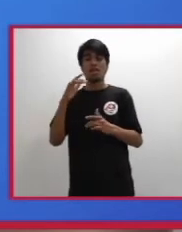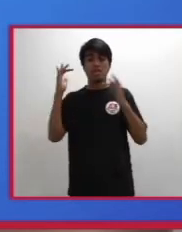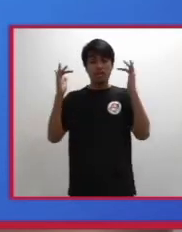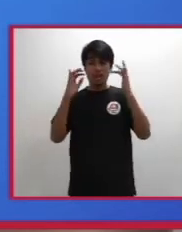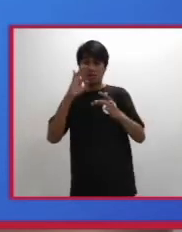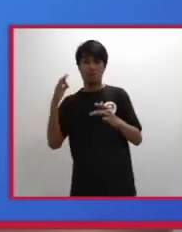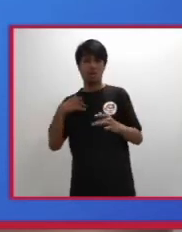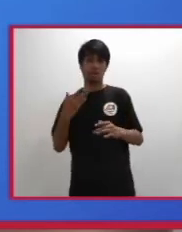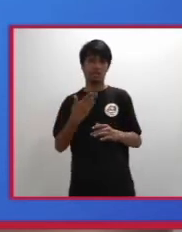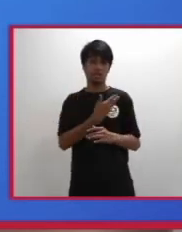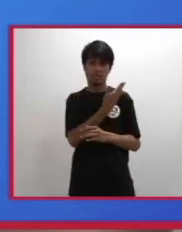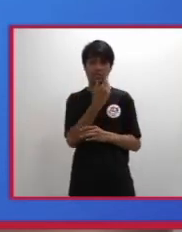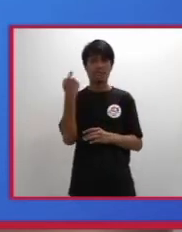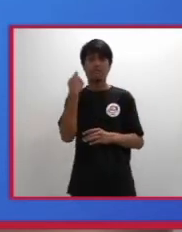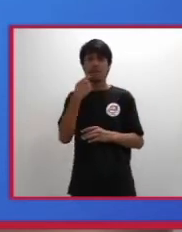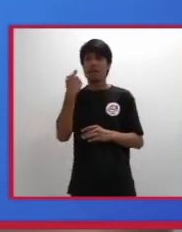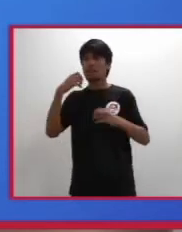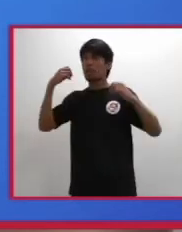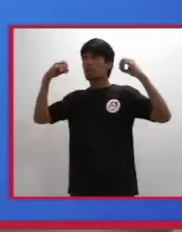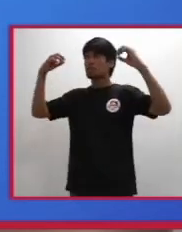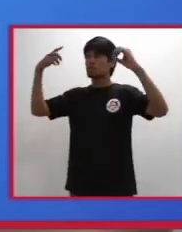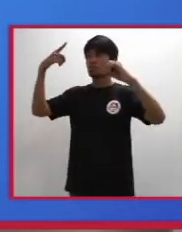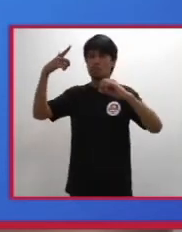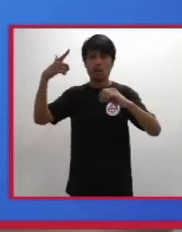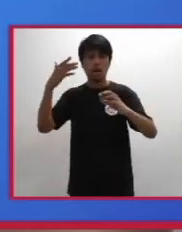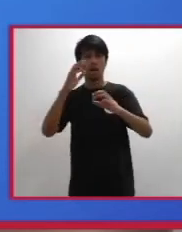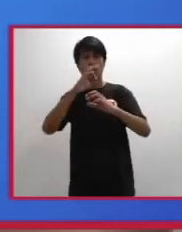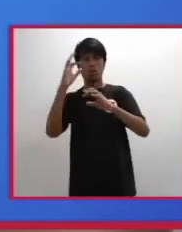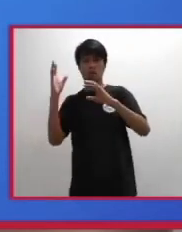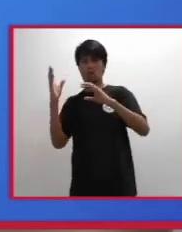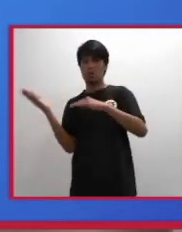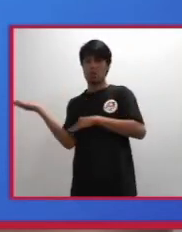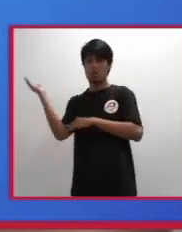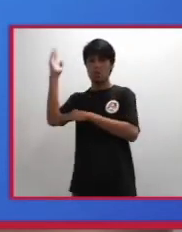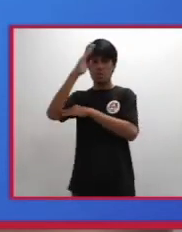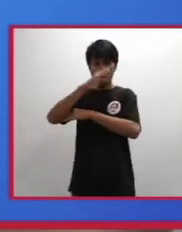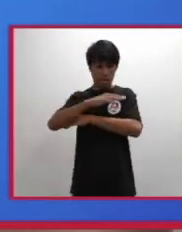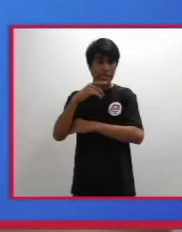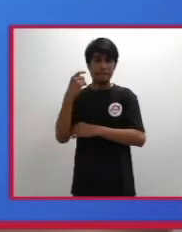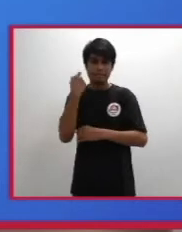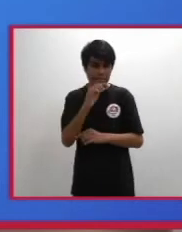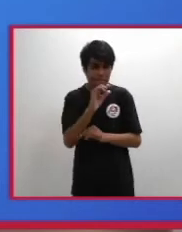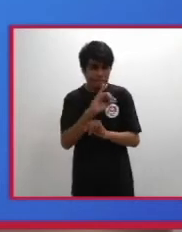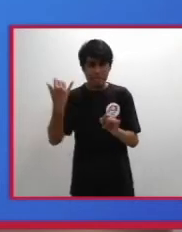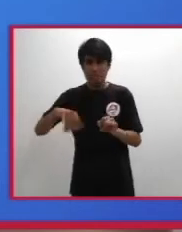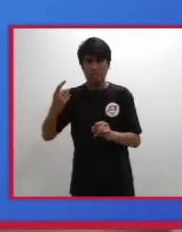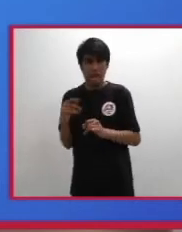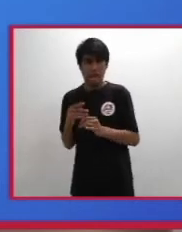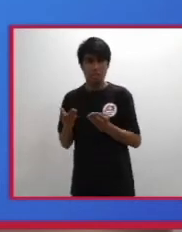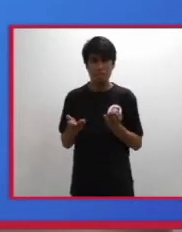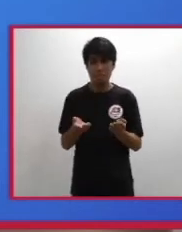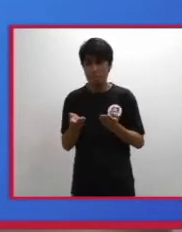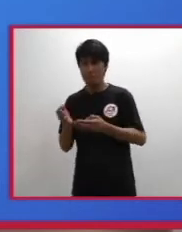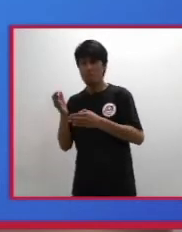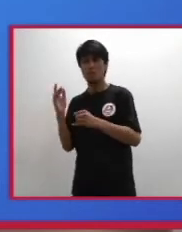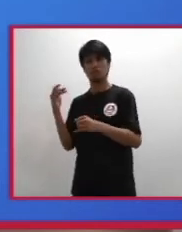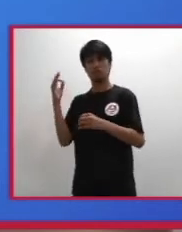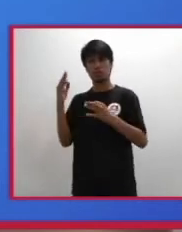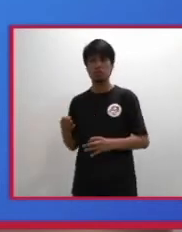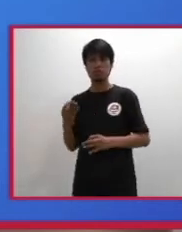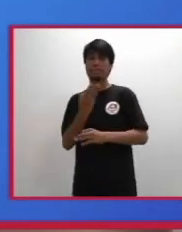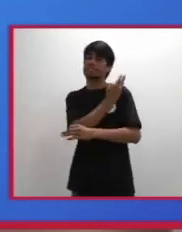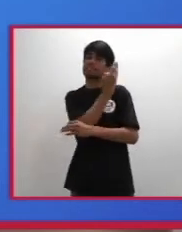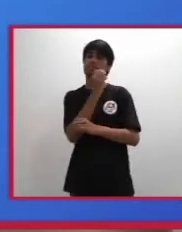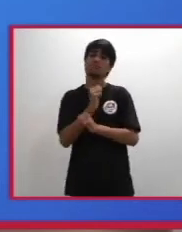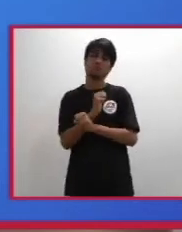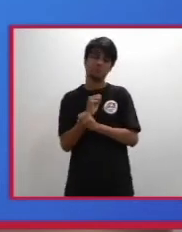distracción por la falta de iluminación. Estamos hablando de que ya quizás es un poco tarde, no hay suficiente luz del día,